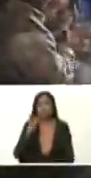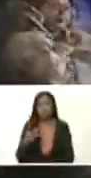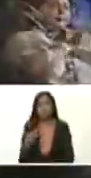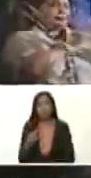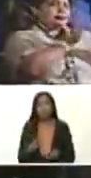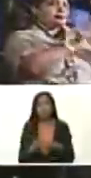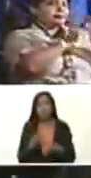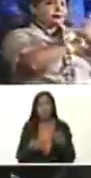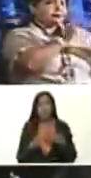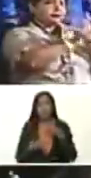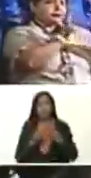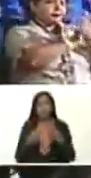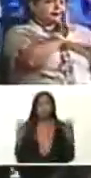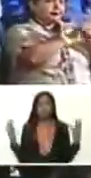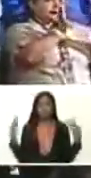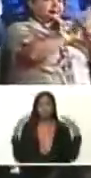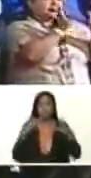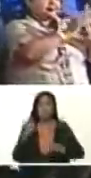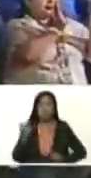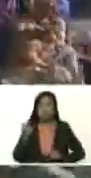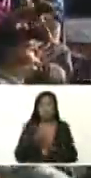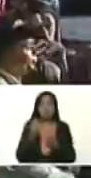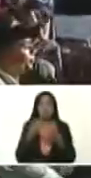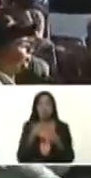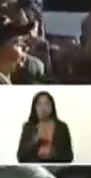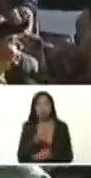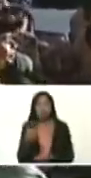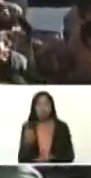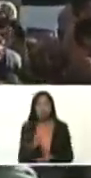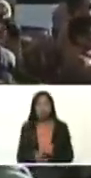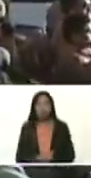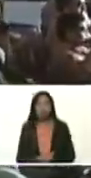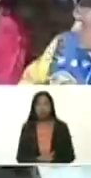Vamos a hacerlo entre todos y todas.